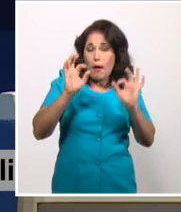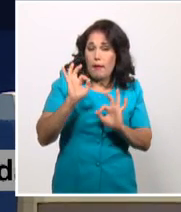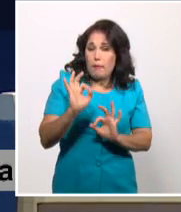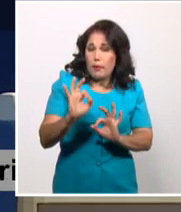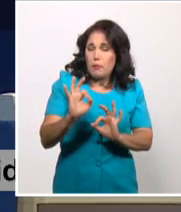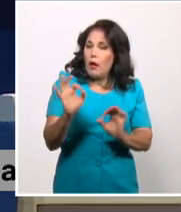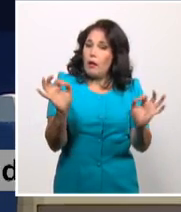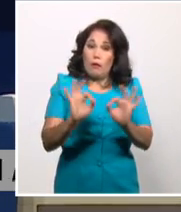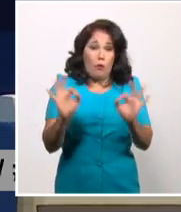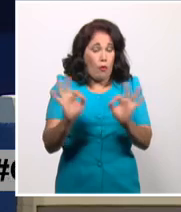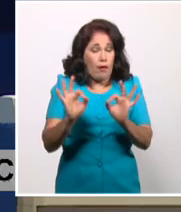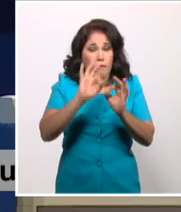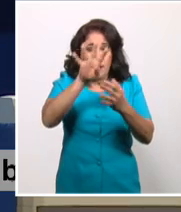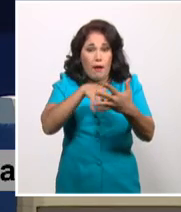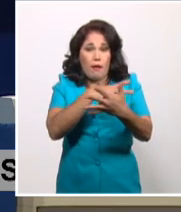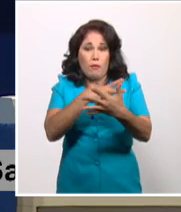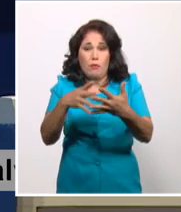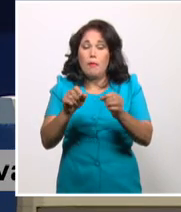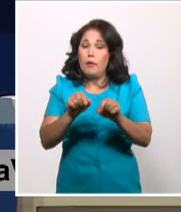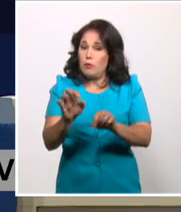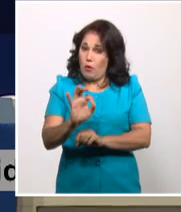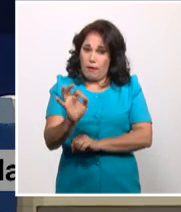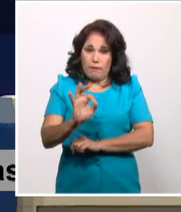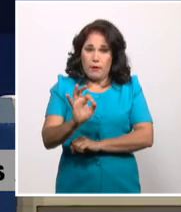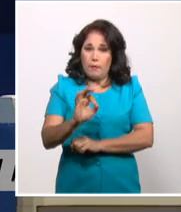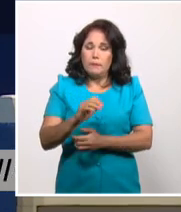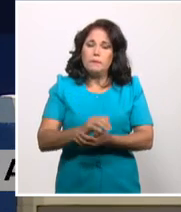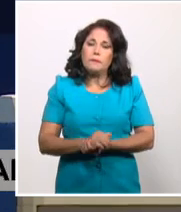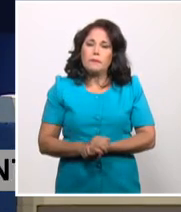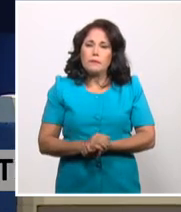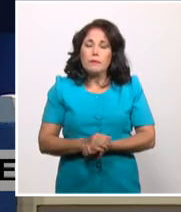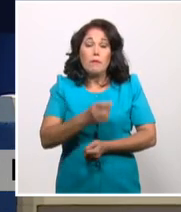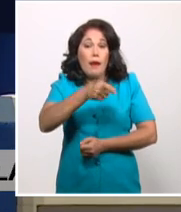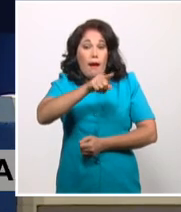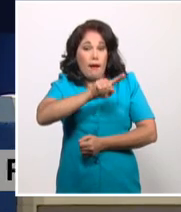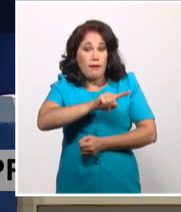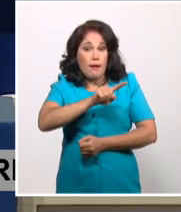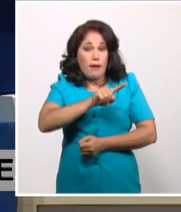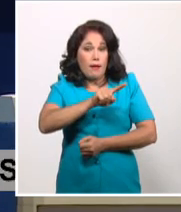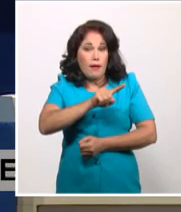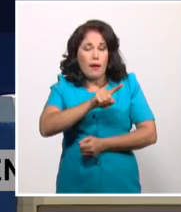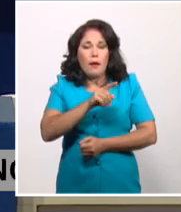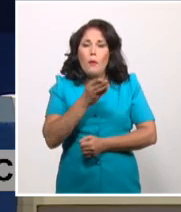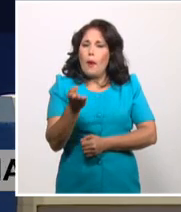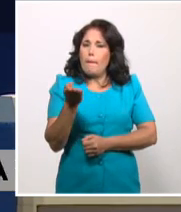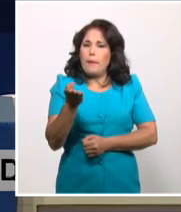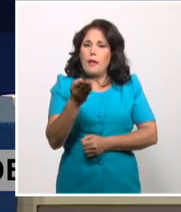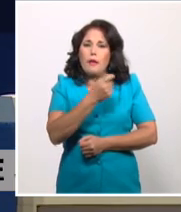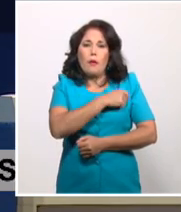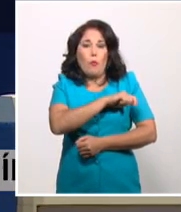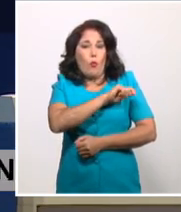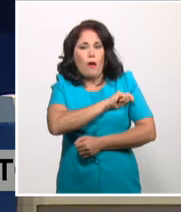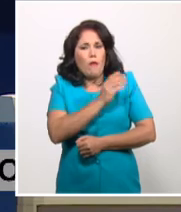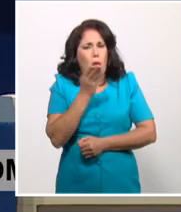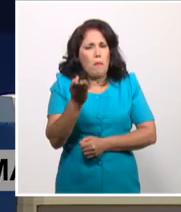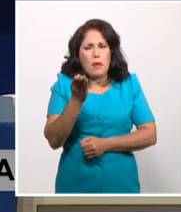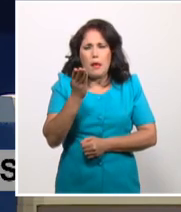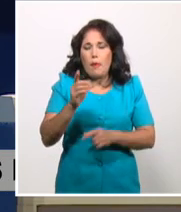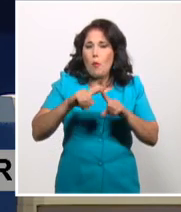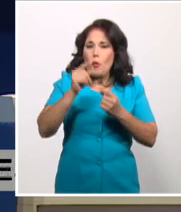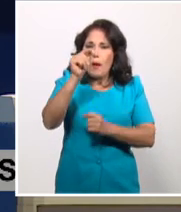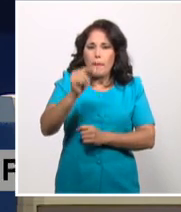pues no siempre aparece en esta información. Ayer hubo un justo reclamo, no digo que no, por un caso